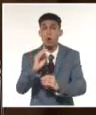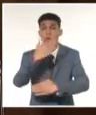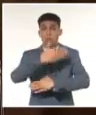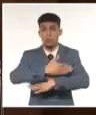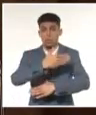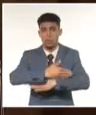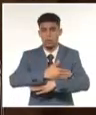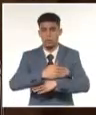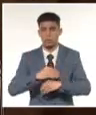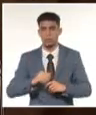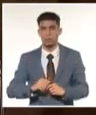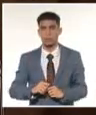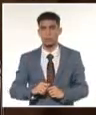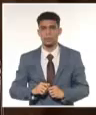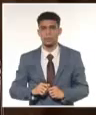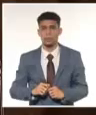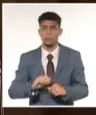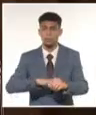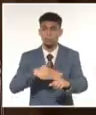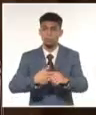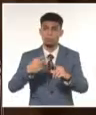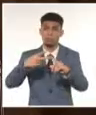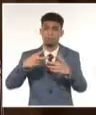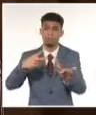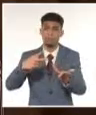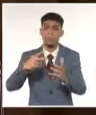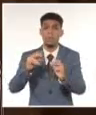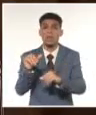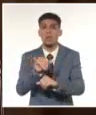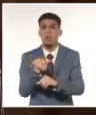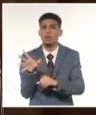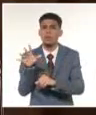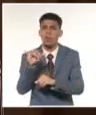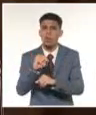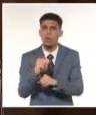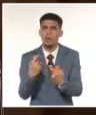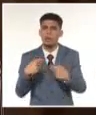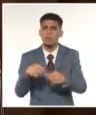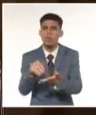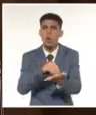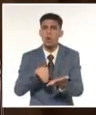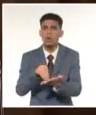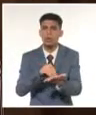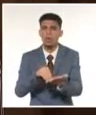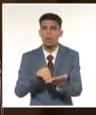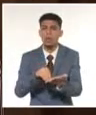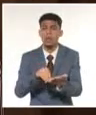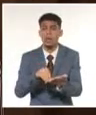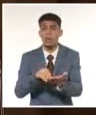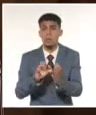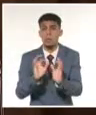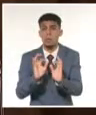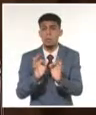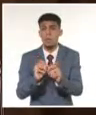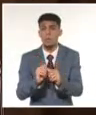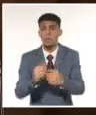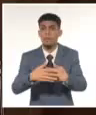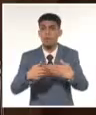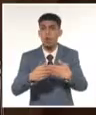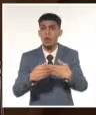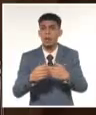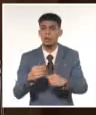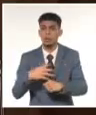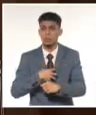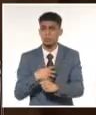bloqueo. Luego están los arduos ejercicios diarios para decidir dónde poner las limitadísimas divisas de